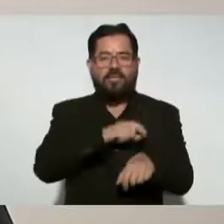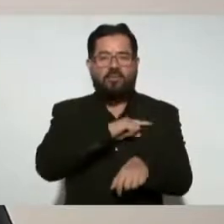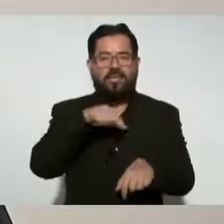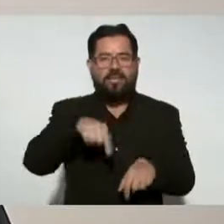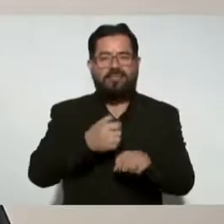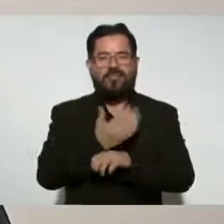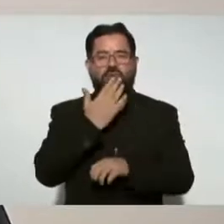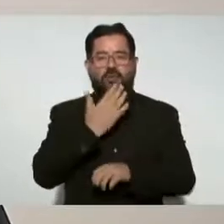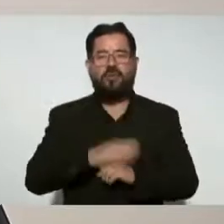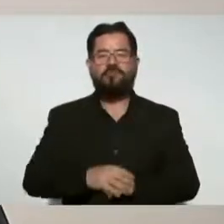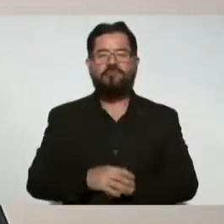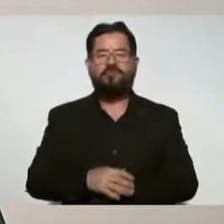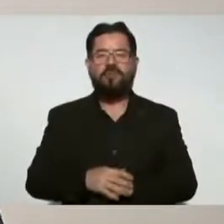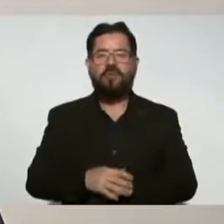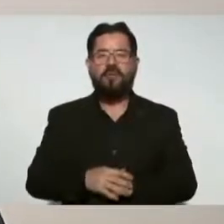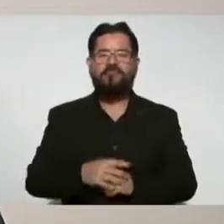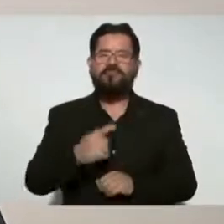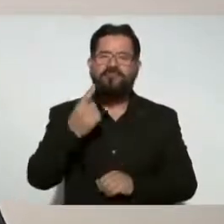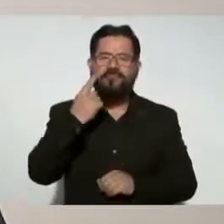generó